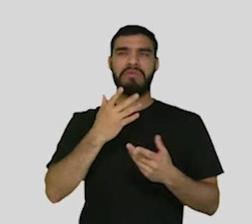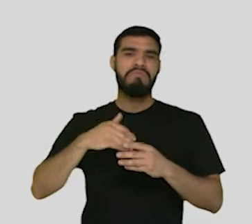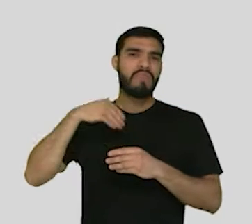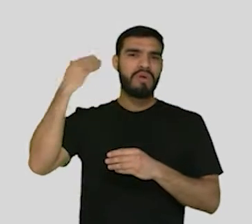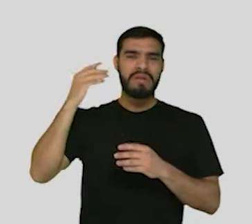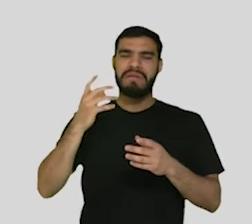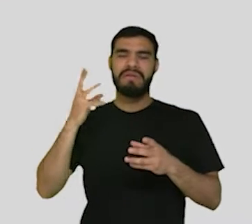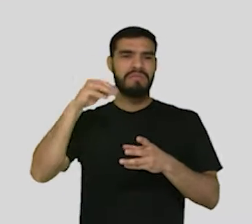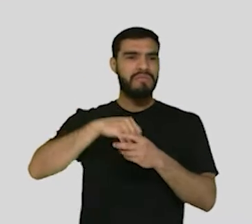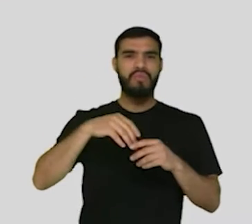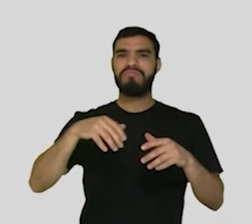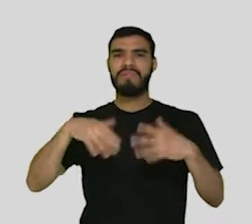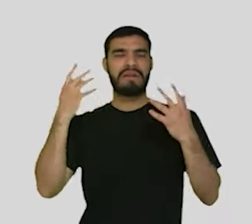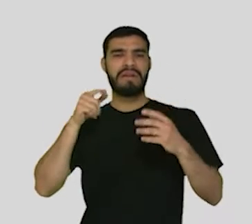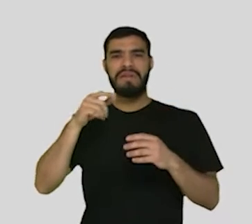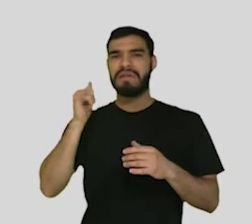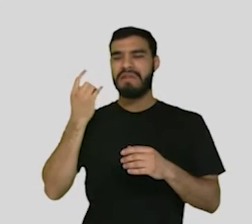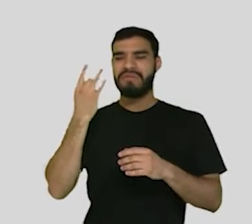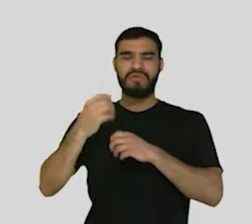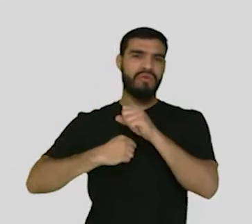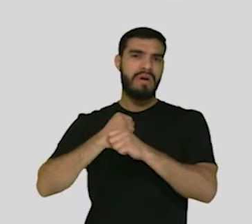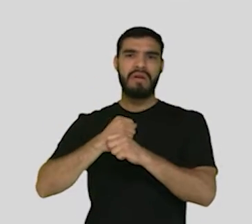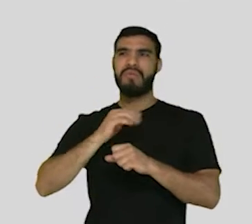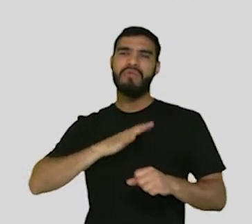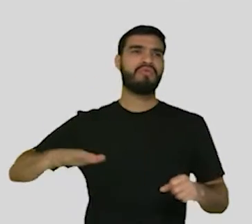acto ciudadano, 18 AMA.